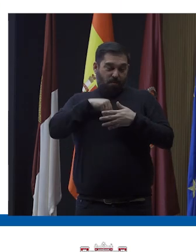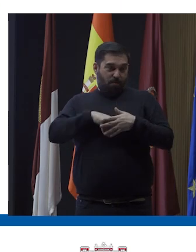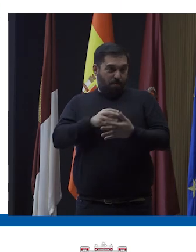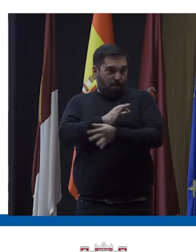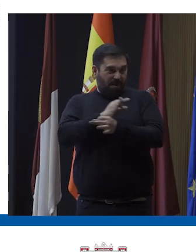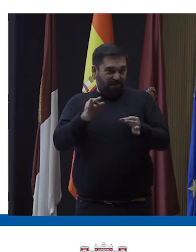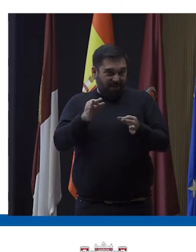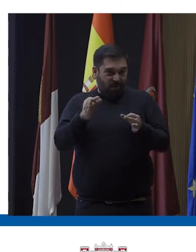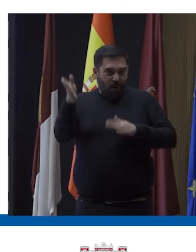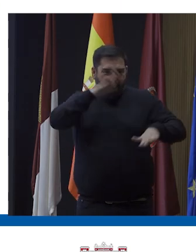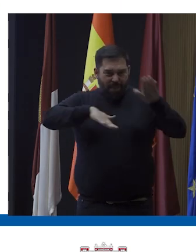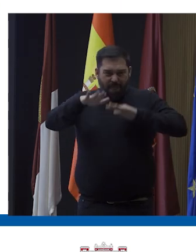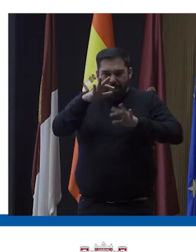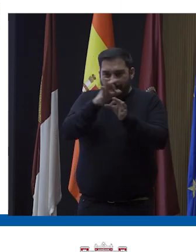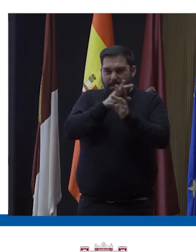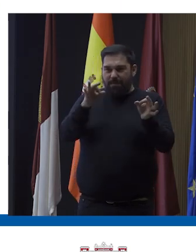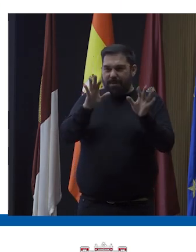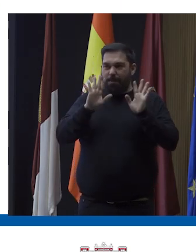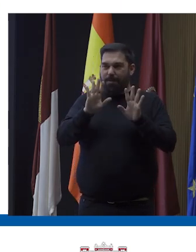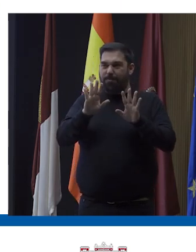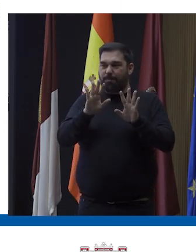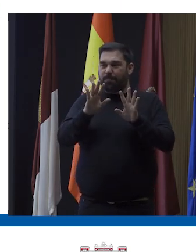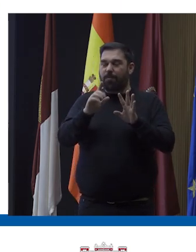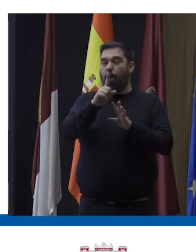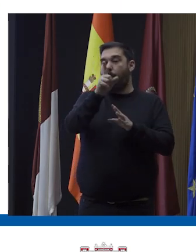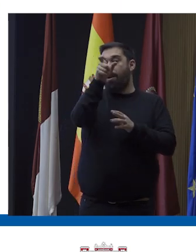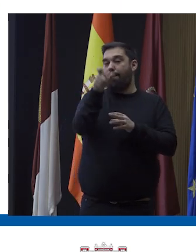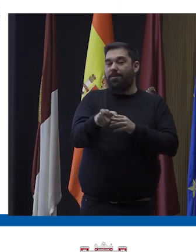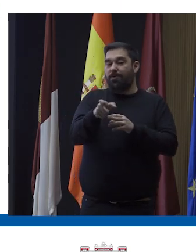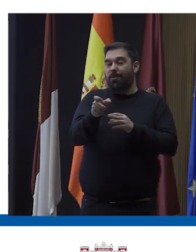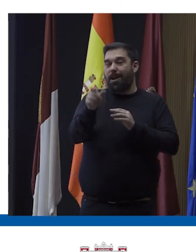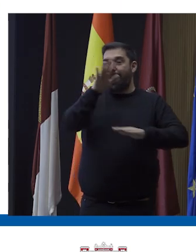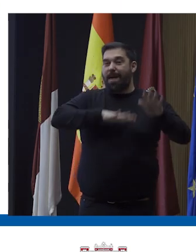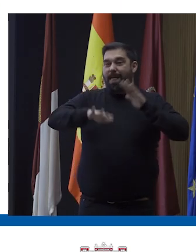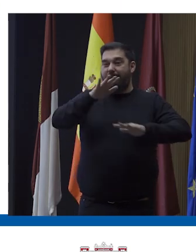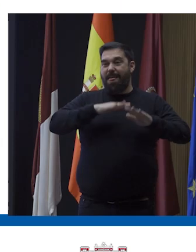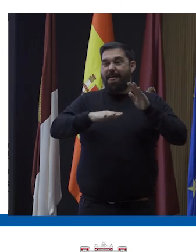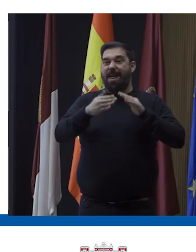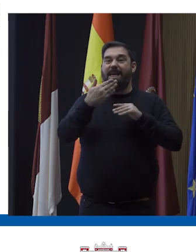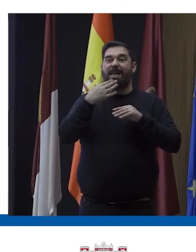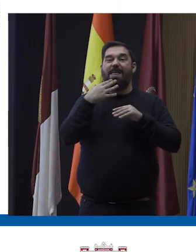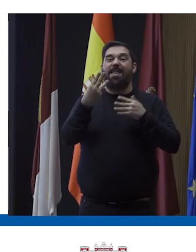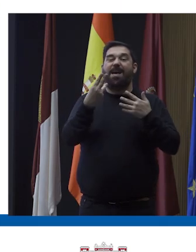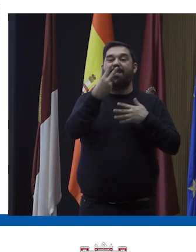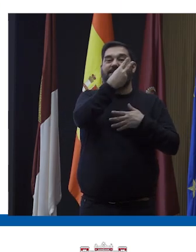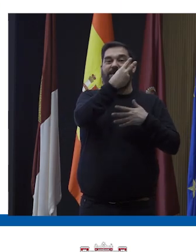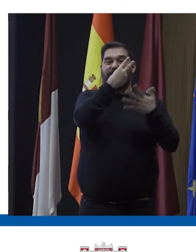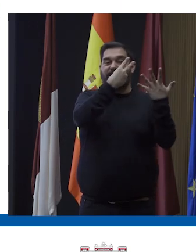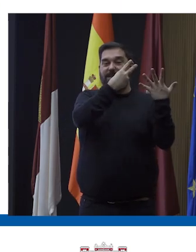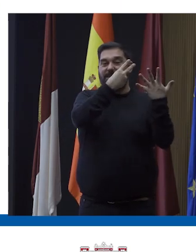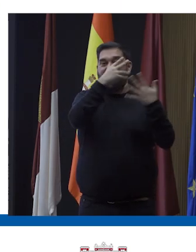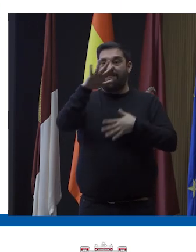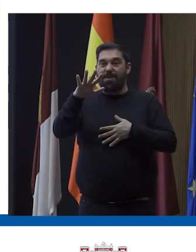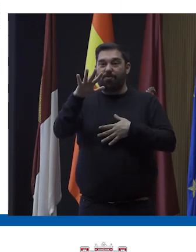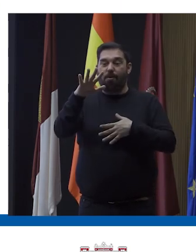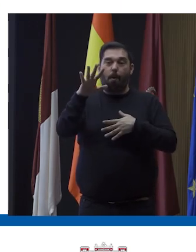es un ejercicio estupendo. Pero a lo mejor una persona que empieza a nadar con 75 años, 80, que nunca ha nadado, pues le va a ir